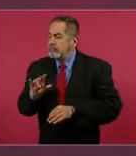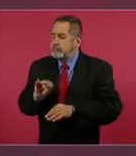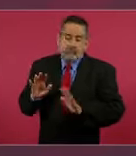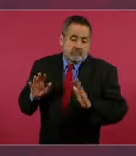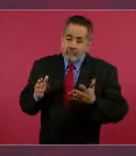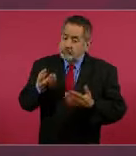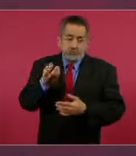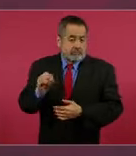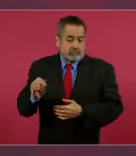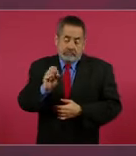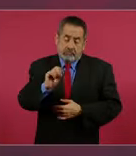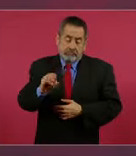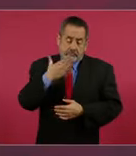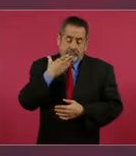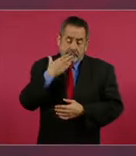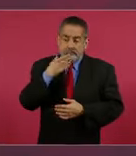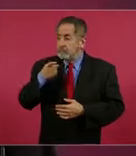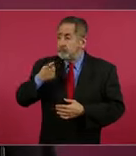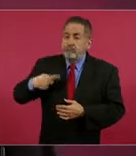importante.